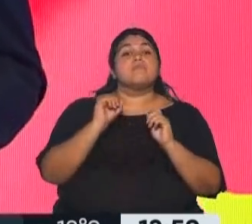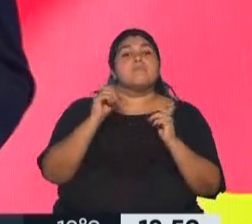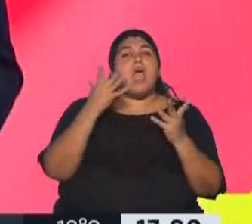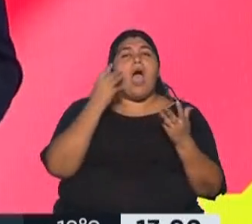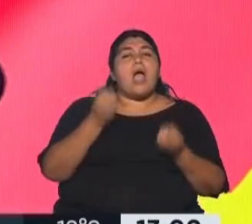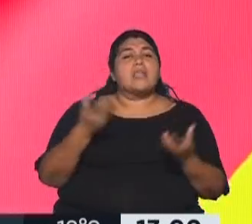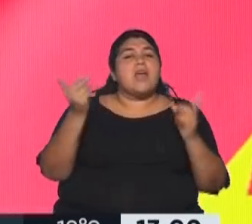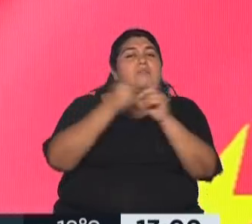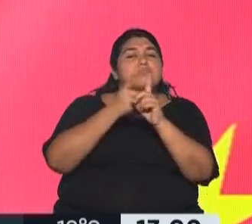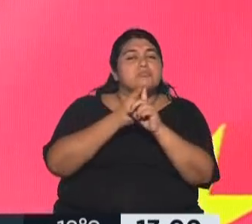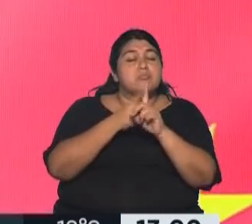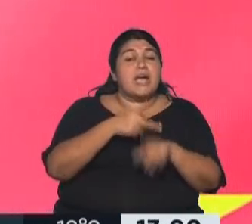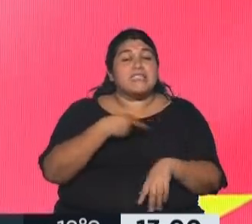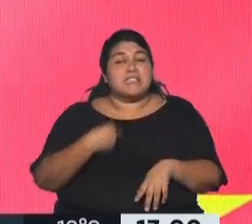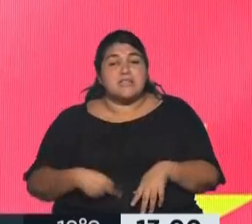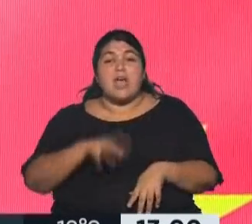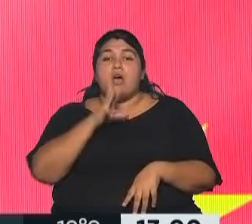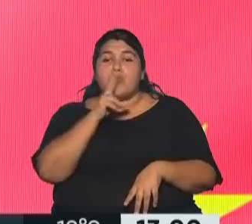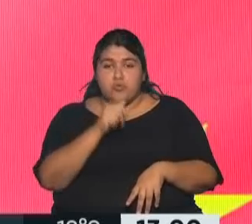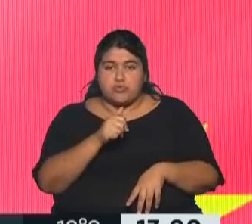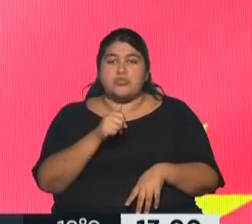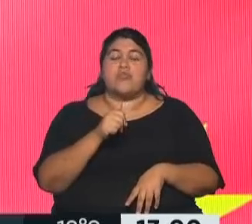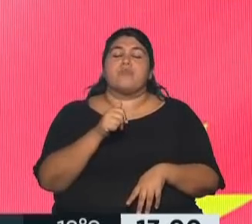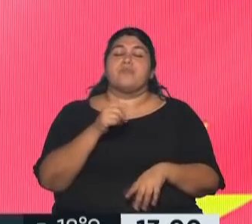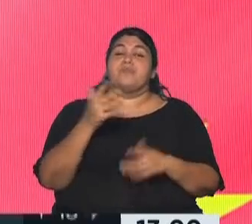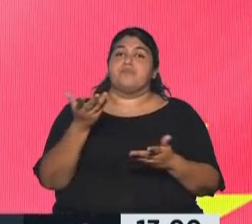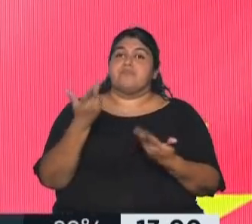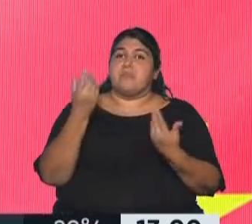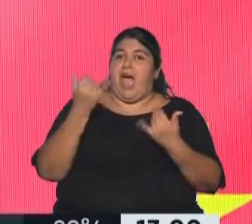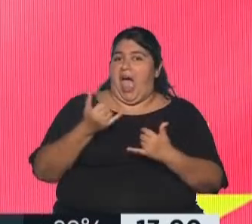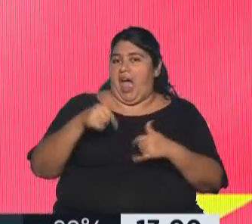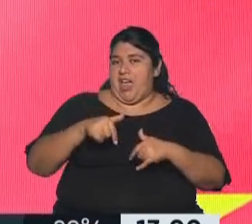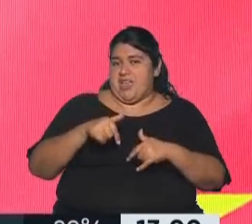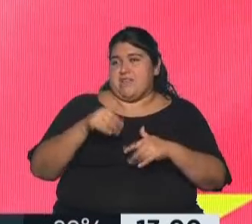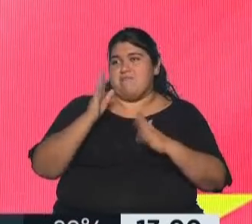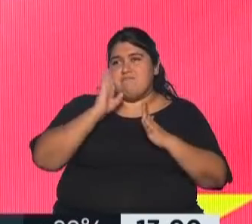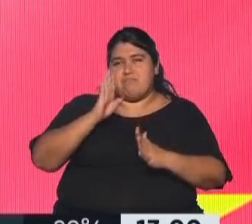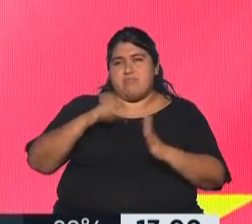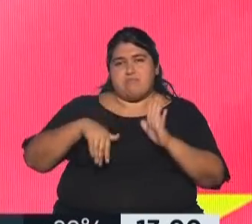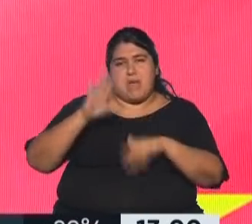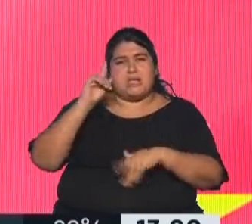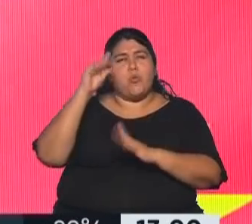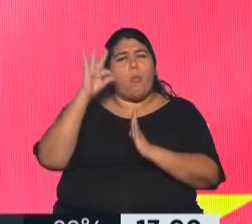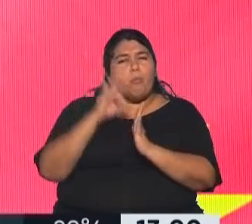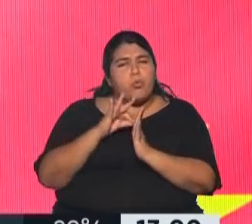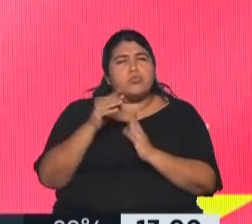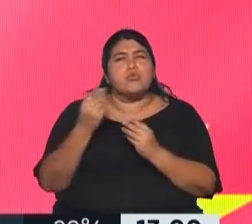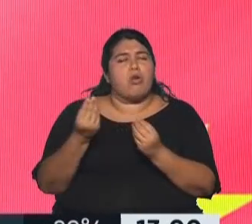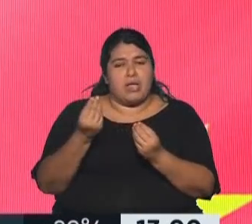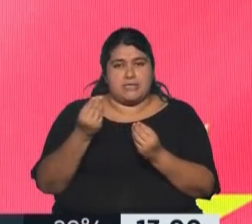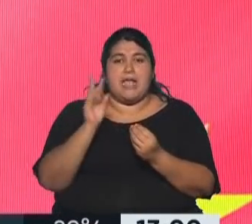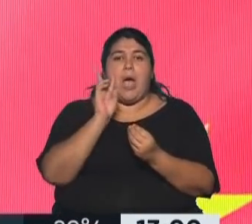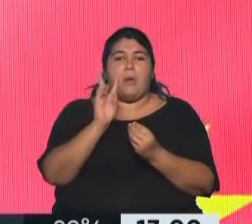entre Rusia y China. Claro que tienen un comienzo, pero hacemos énfasis, ponemos un punto en lo que tiene que ver